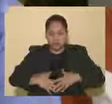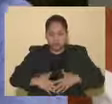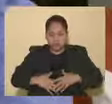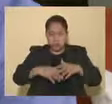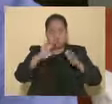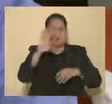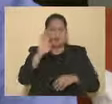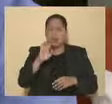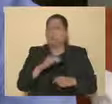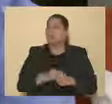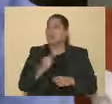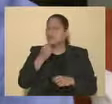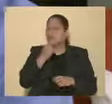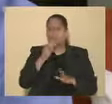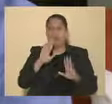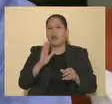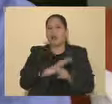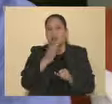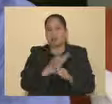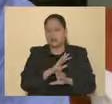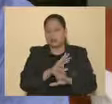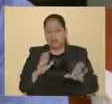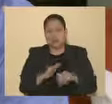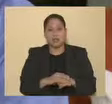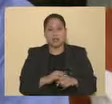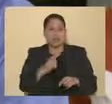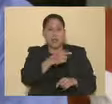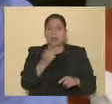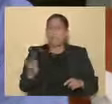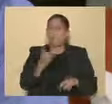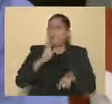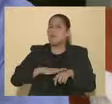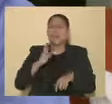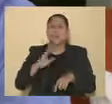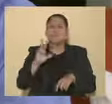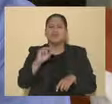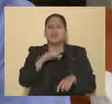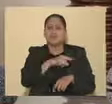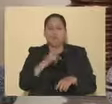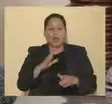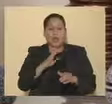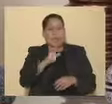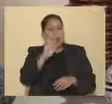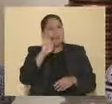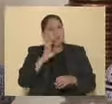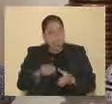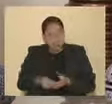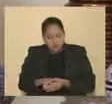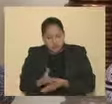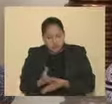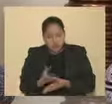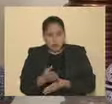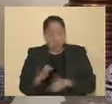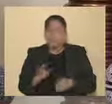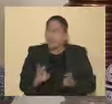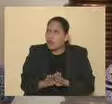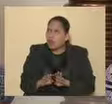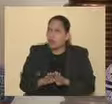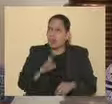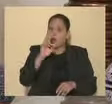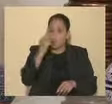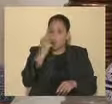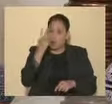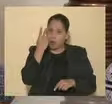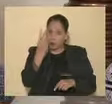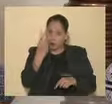niño tiene suficiente información. Difícilmente a esa edad va a preguntar más. Algo más. ¿Cómo sale el bebé de ahí? Claro. Sí hay que explicarle que hay 2 maneras